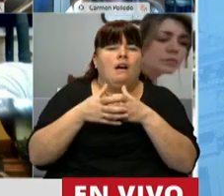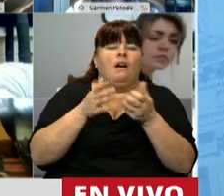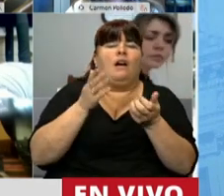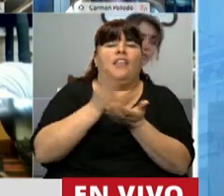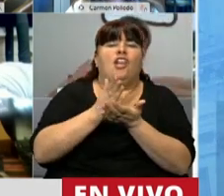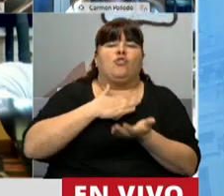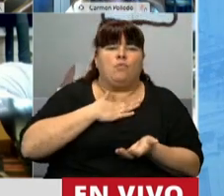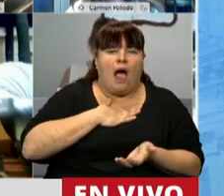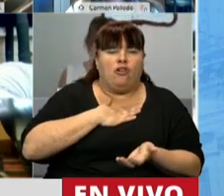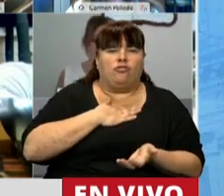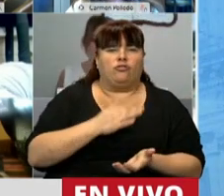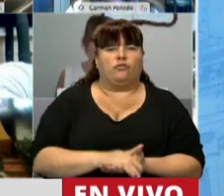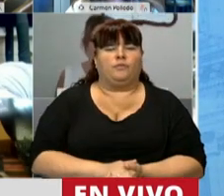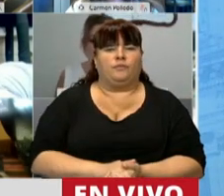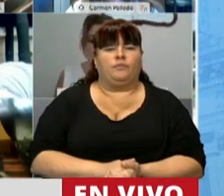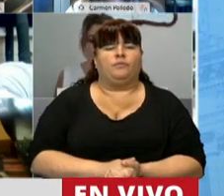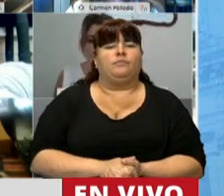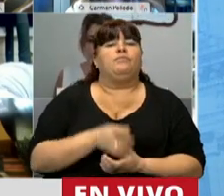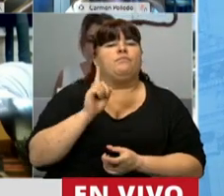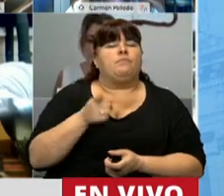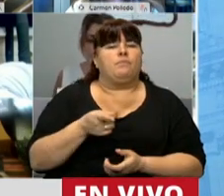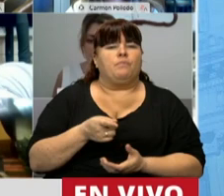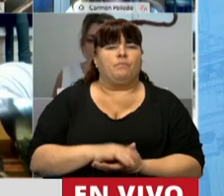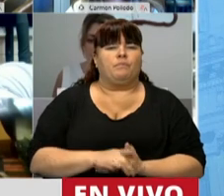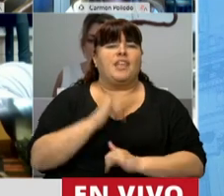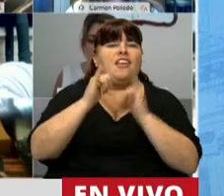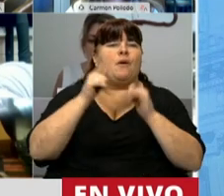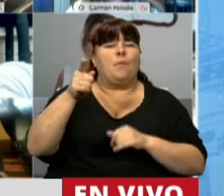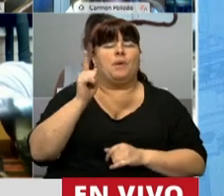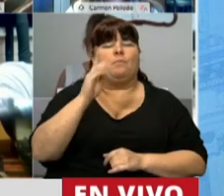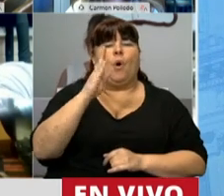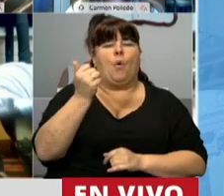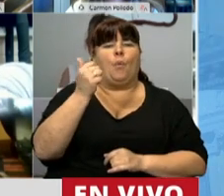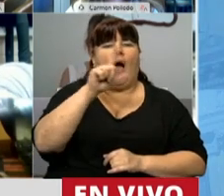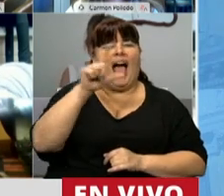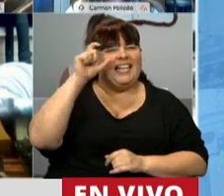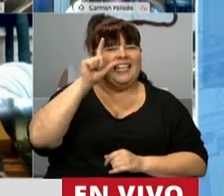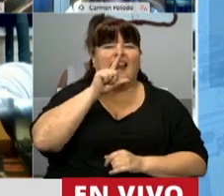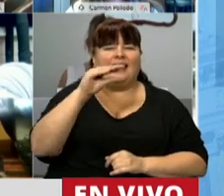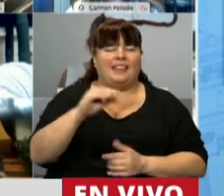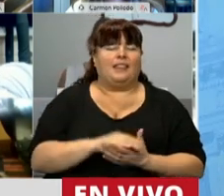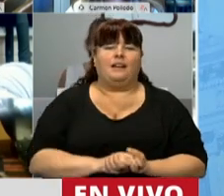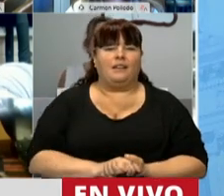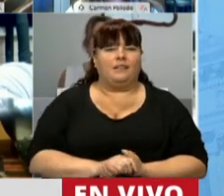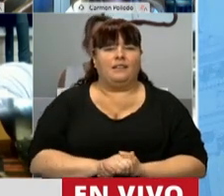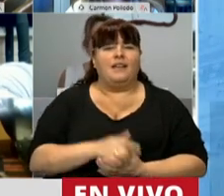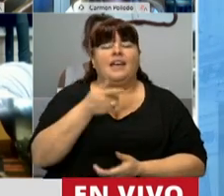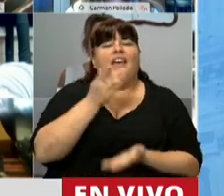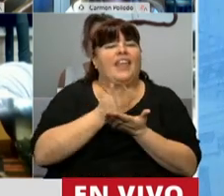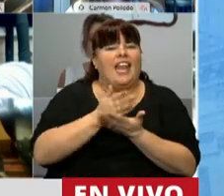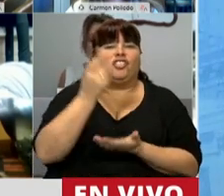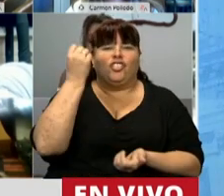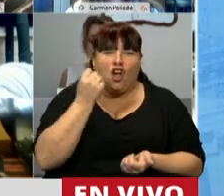de derechos humanos y elevadas por el informe de Bachelet. Violaciones a los